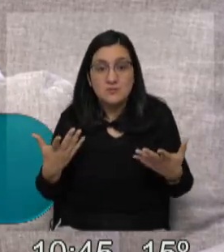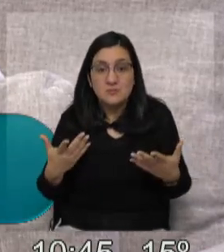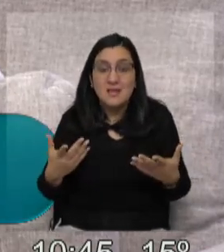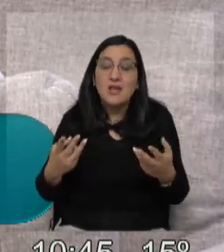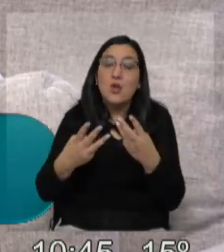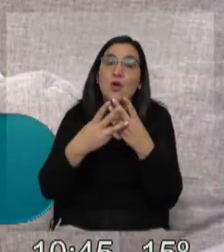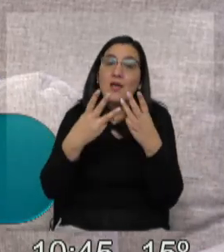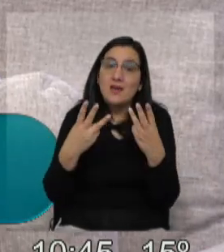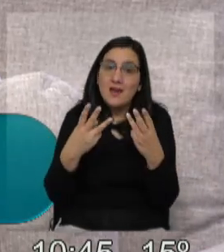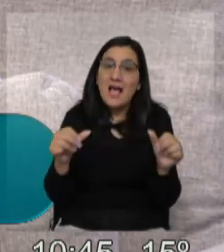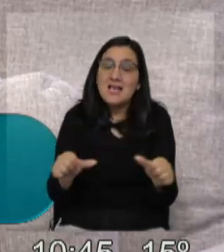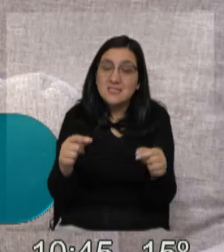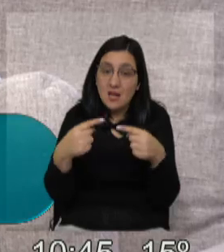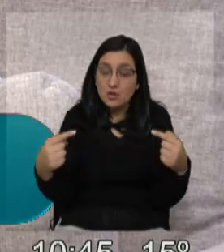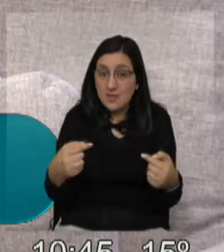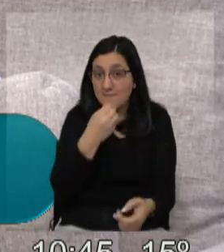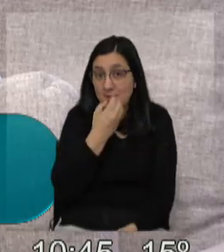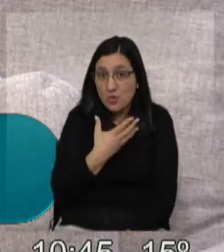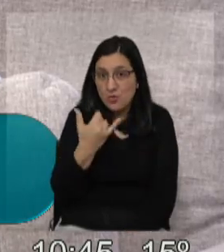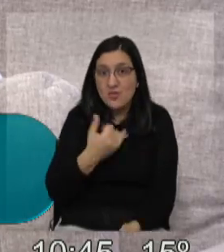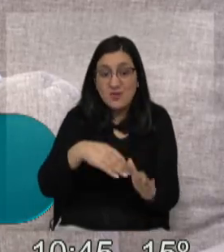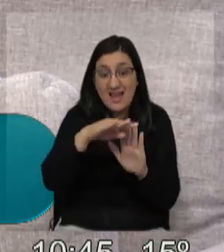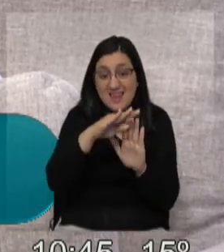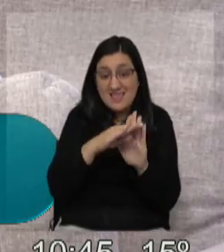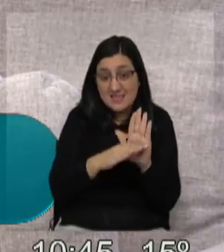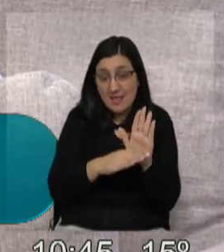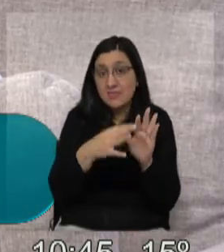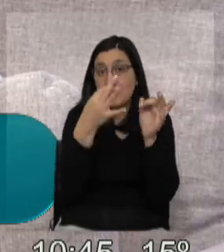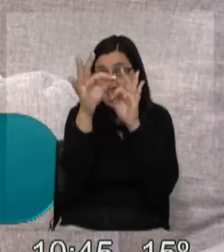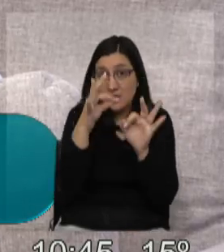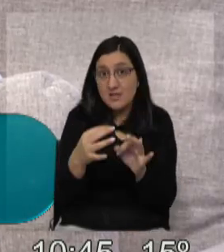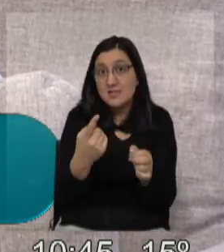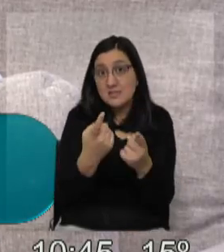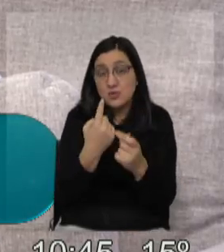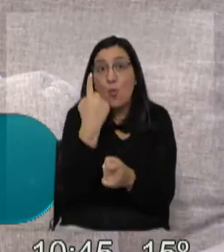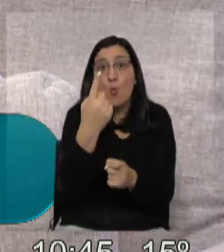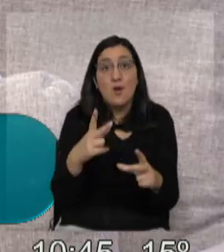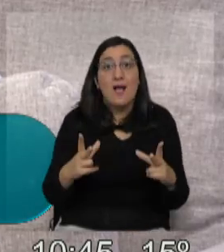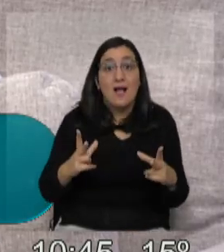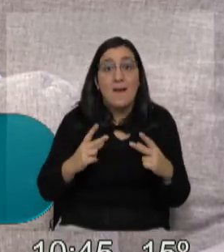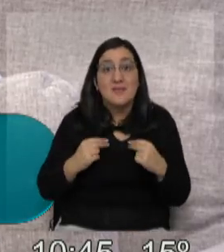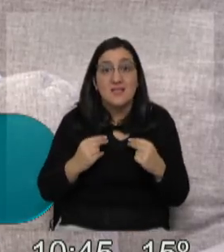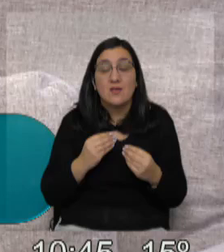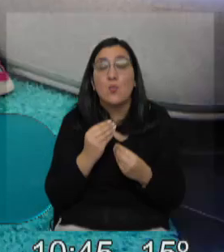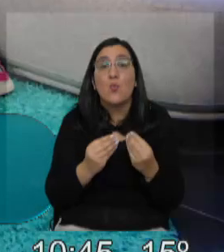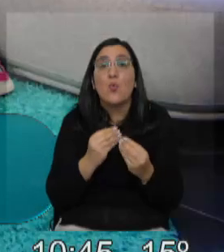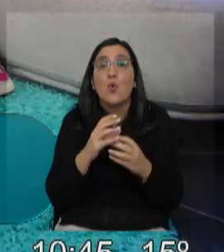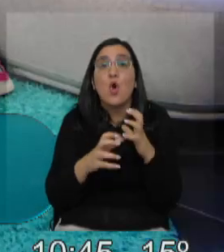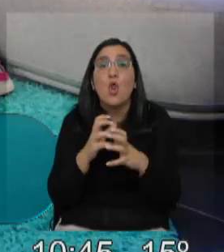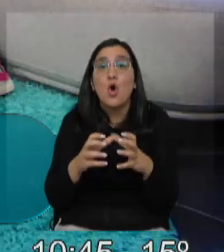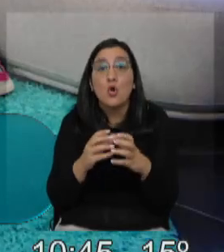por lo general haces las cosas bien. Cuando llevas una lista detallada, bueno, necesito una camisa. ¿Una camisa de qué color? ¿Y con